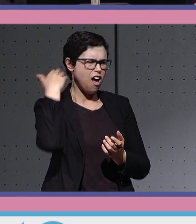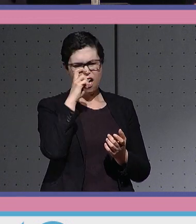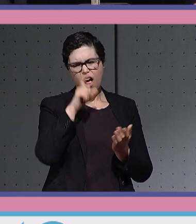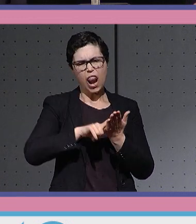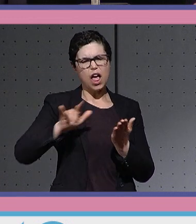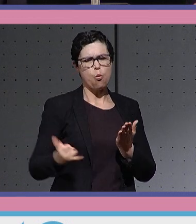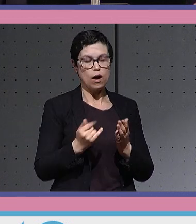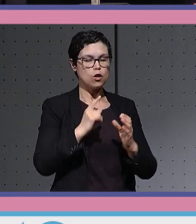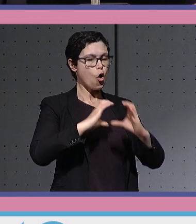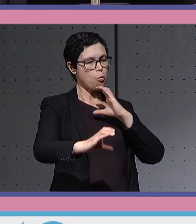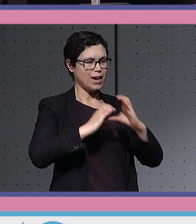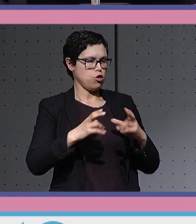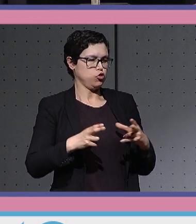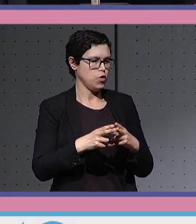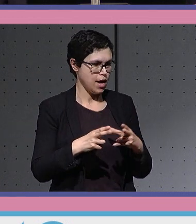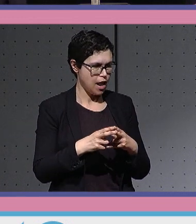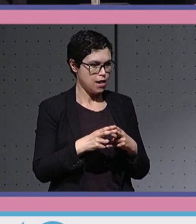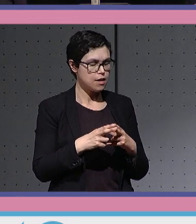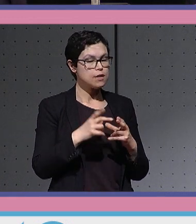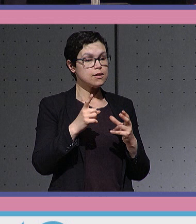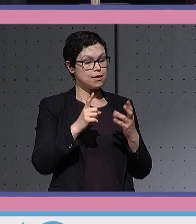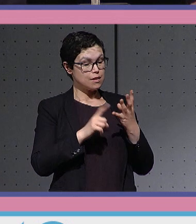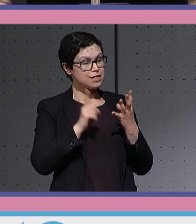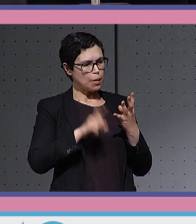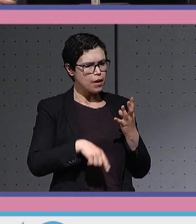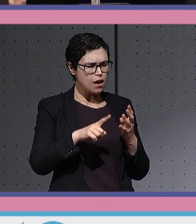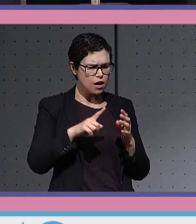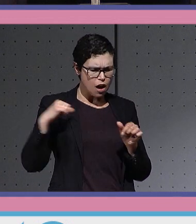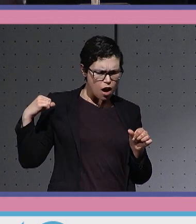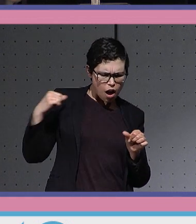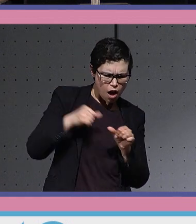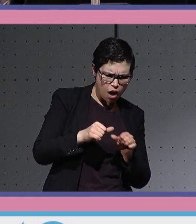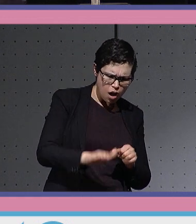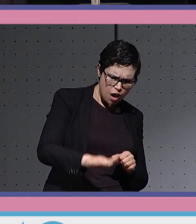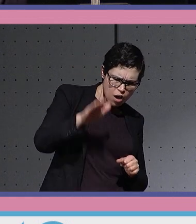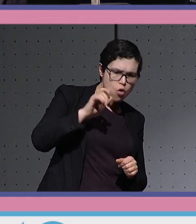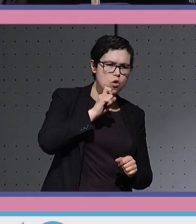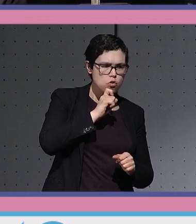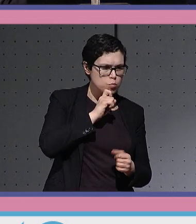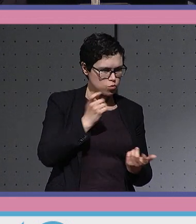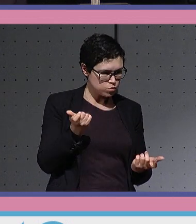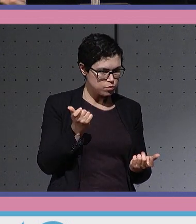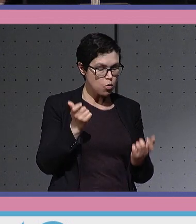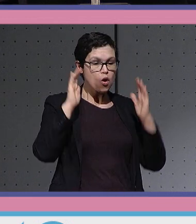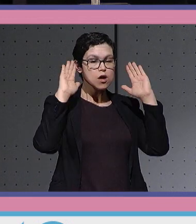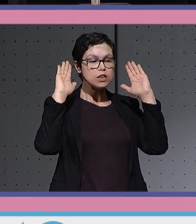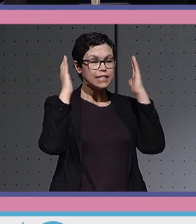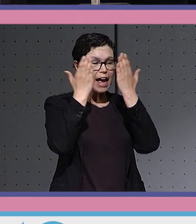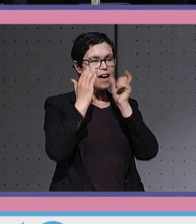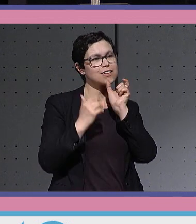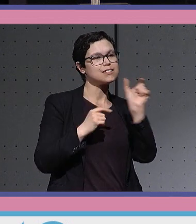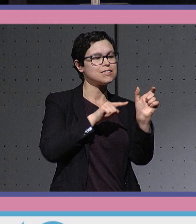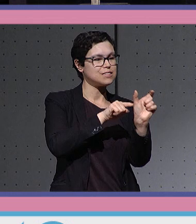La existencia de comorbilidades y cuál es la causa de ese proceso, porque al final un TEA va a ser una vía final común a